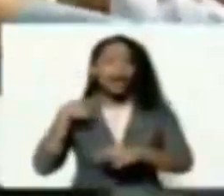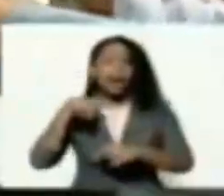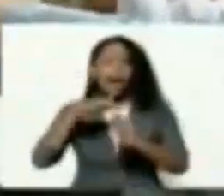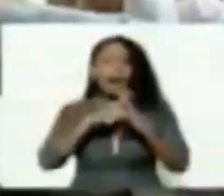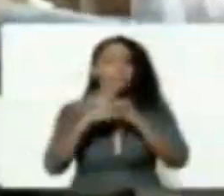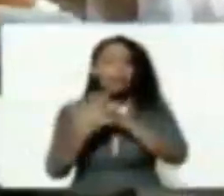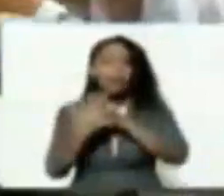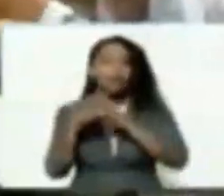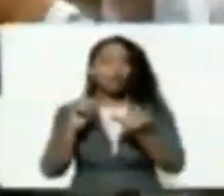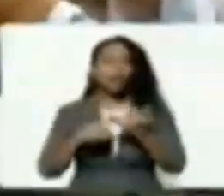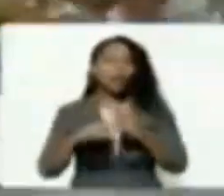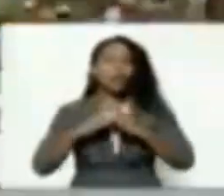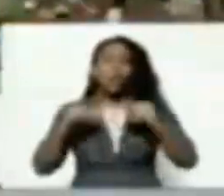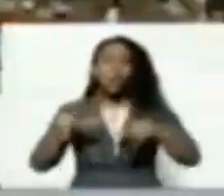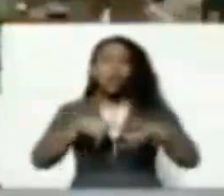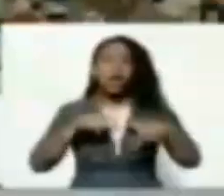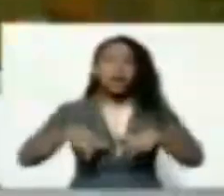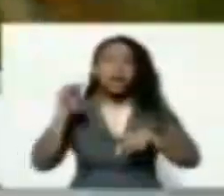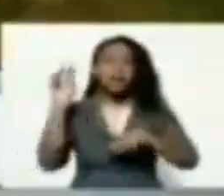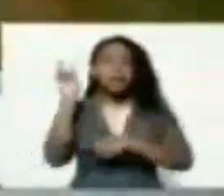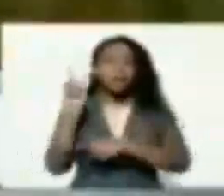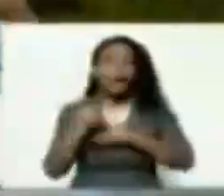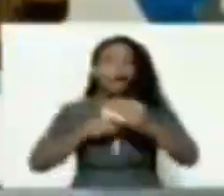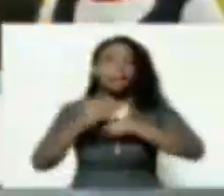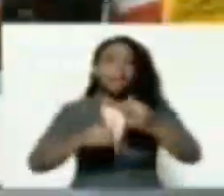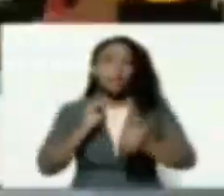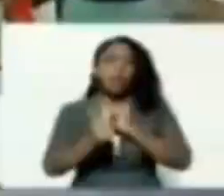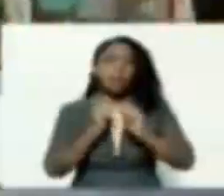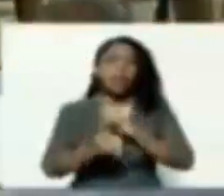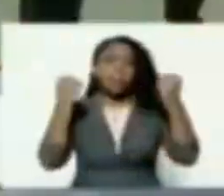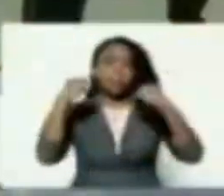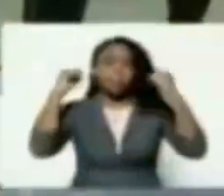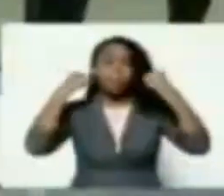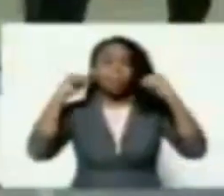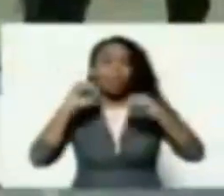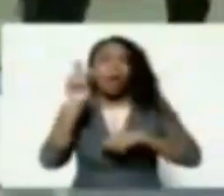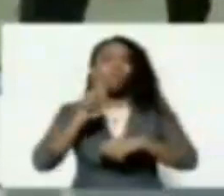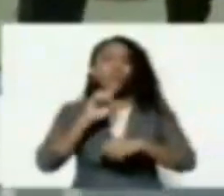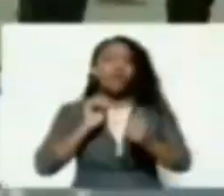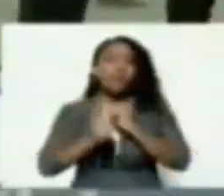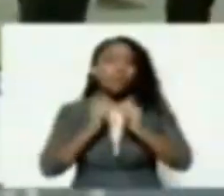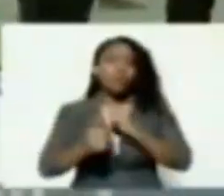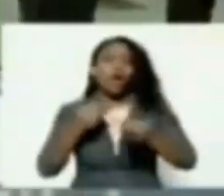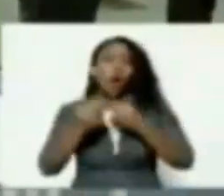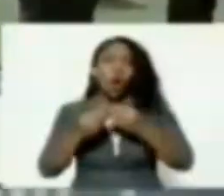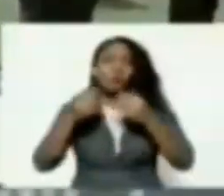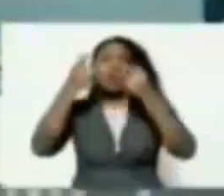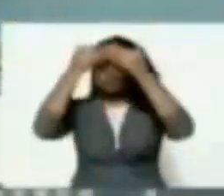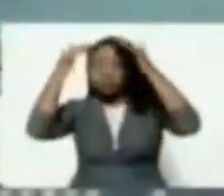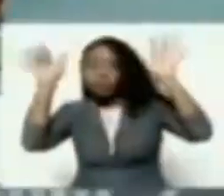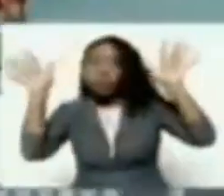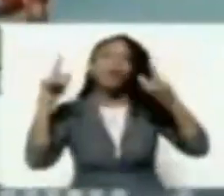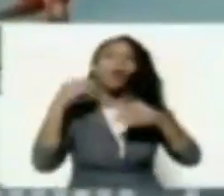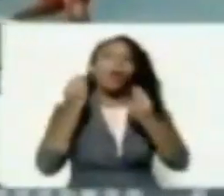barrio, en toda parte de Venezuela, están llevando el deporte, están poniendo a nuestros niños a utilizar el deporte como herramienta de distracción, de alegría,